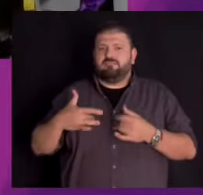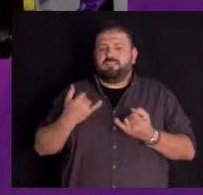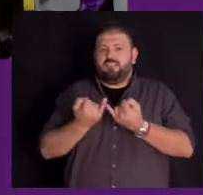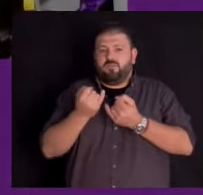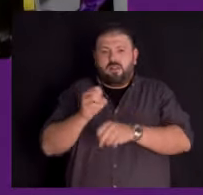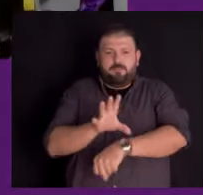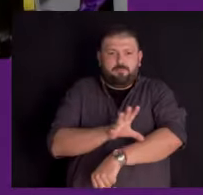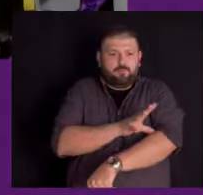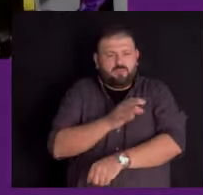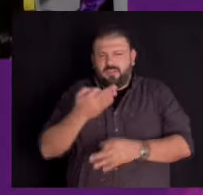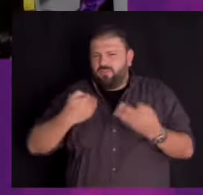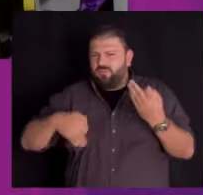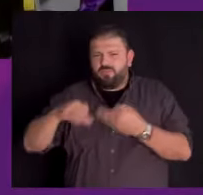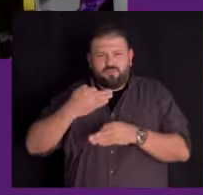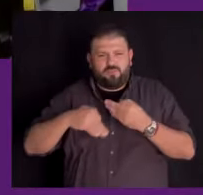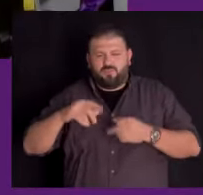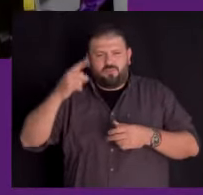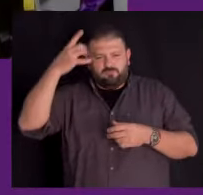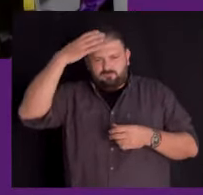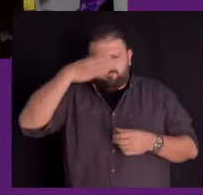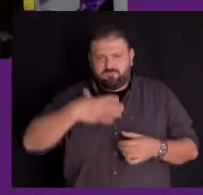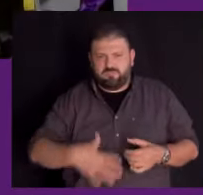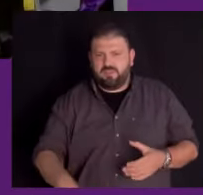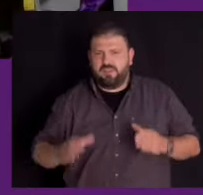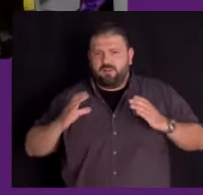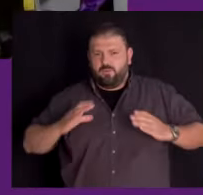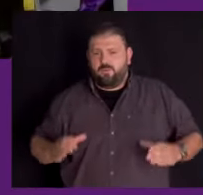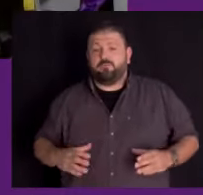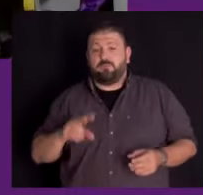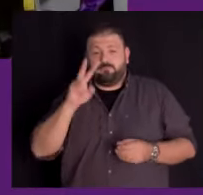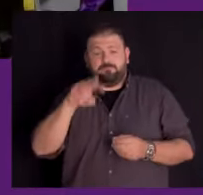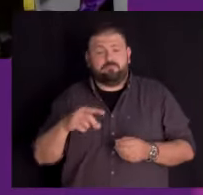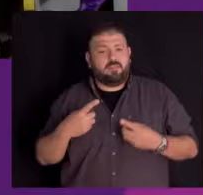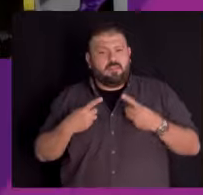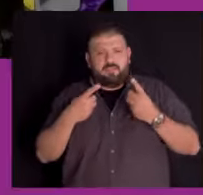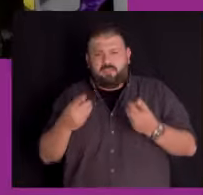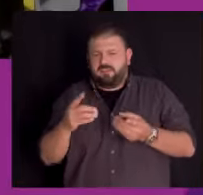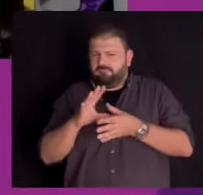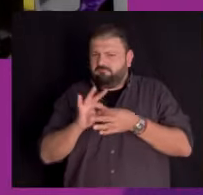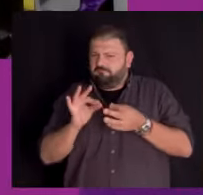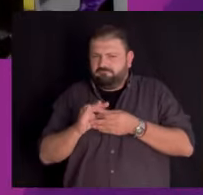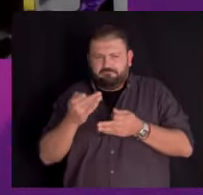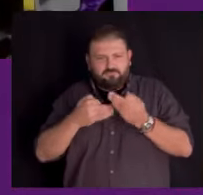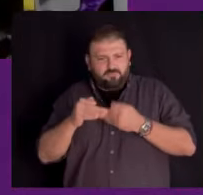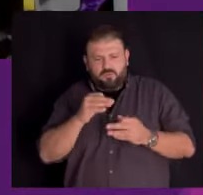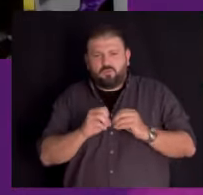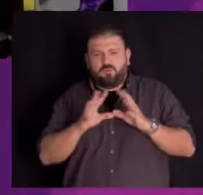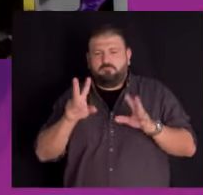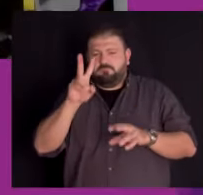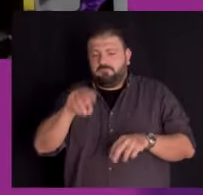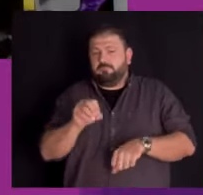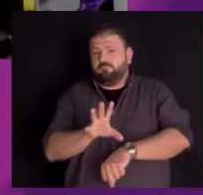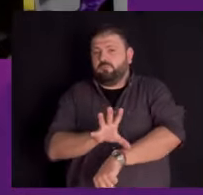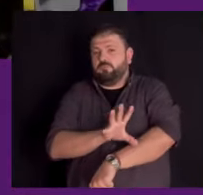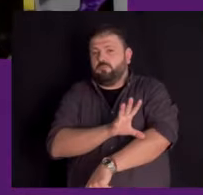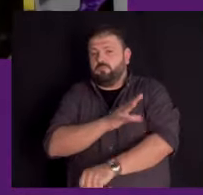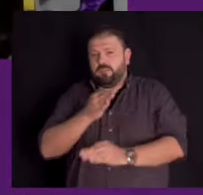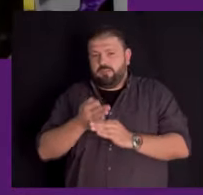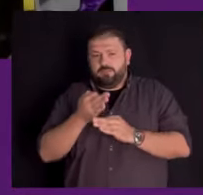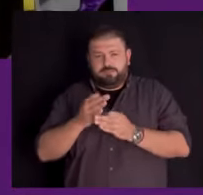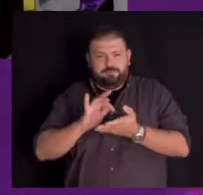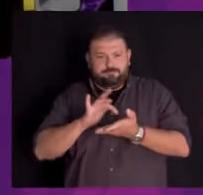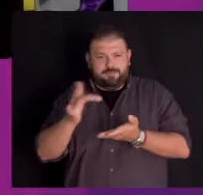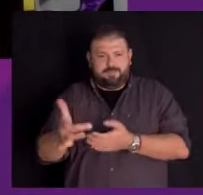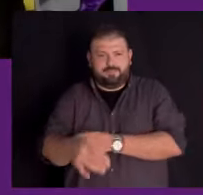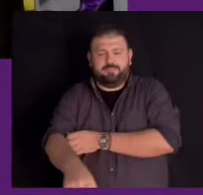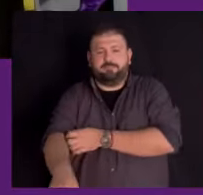emociones, todo. Así que vamos a dar todo lo nuestro y bueno, muy emocionado. Gracias.